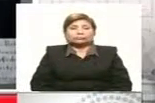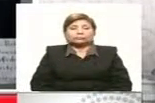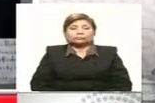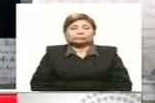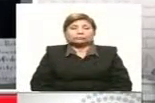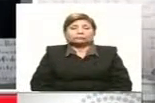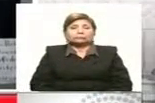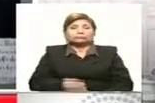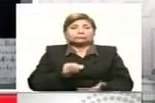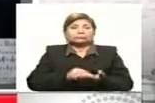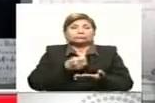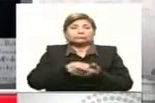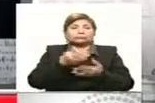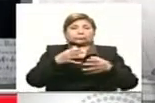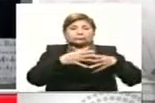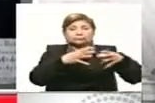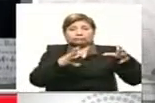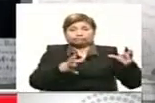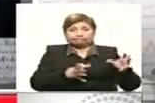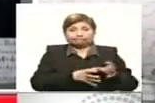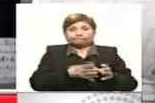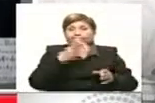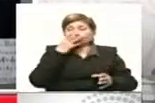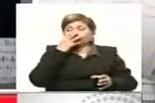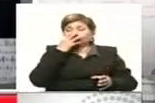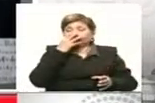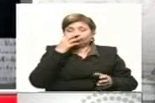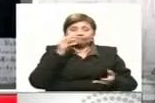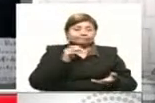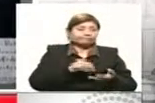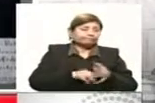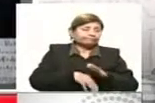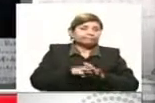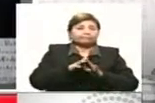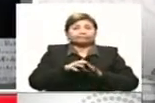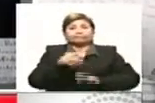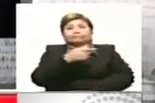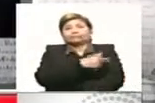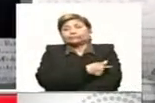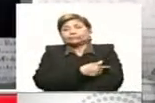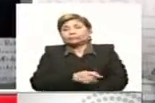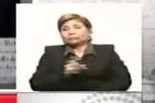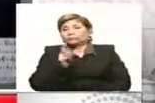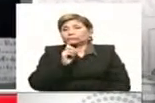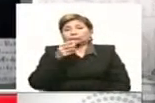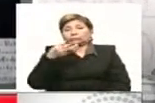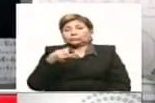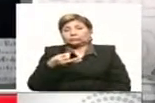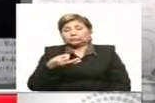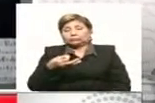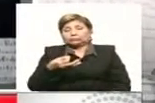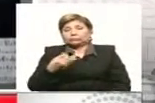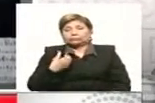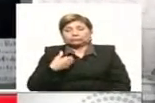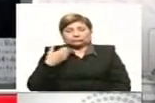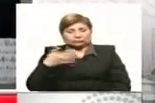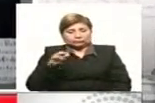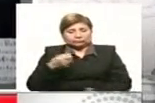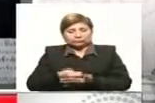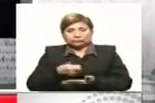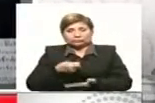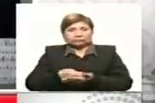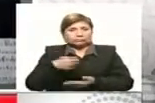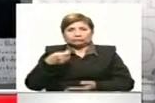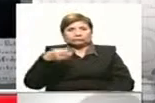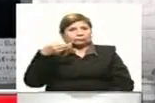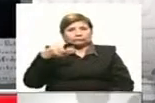más plantas de oxígeno, para mayor cantidad de compras de vacunas, porque no es cierto que las vacunas ya estaban pagadas, eso